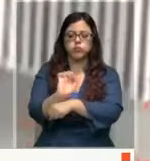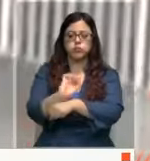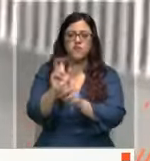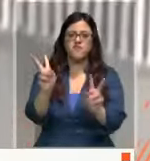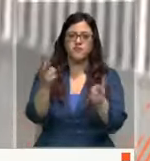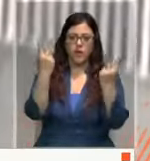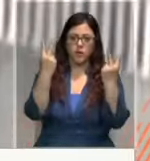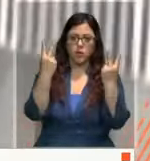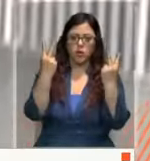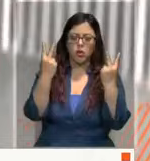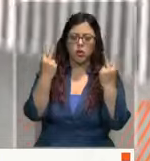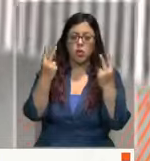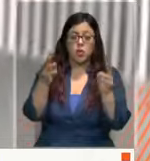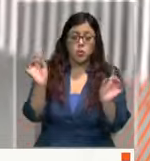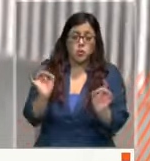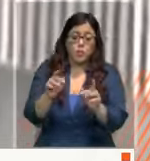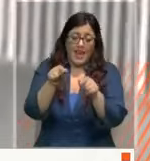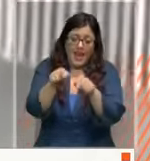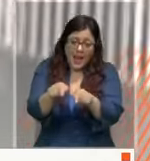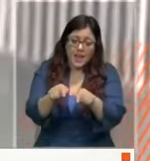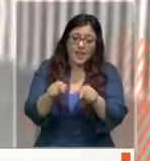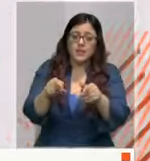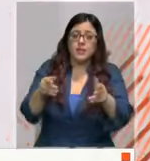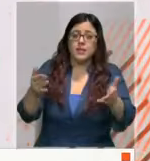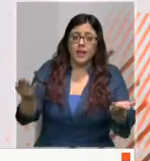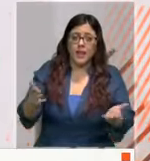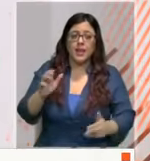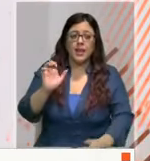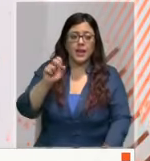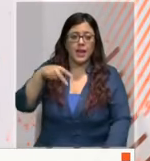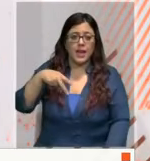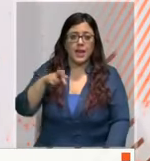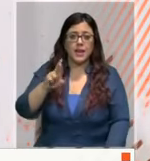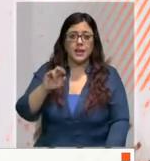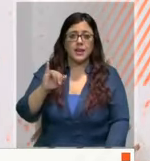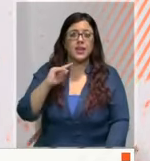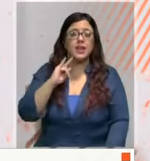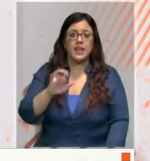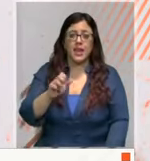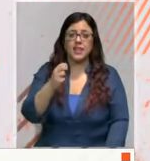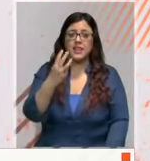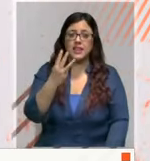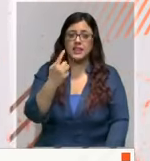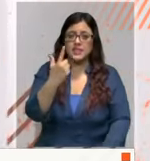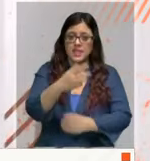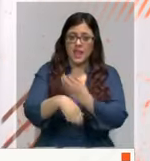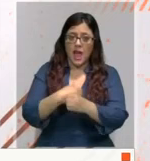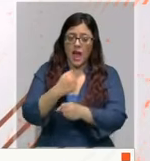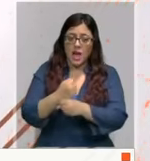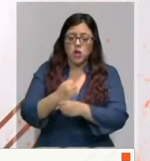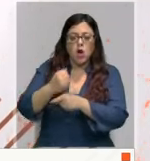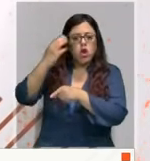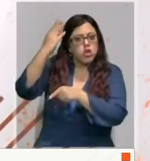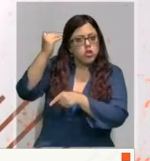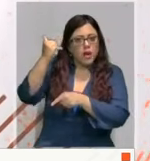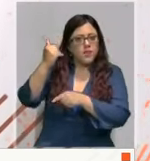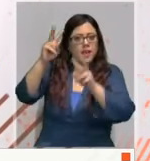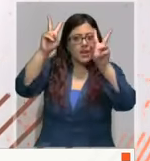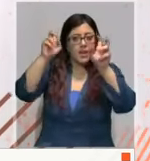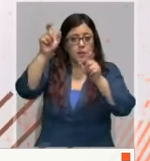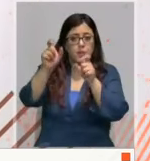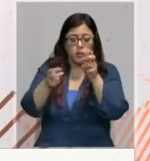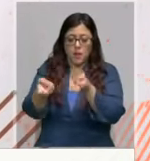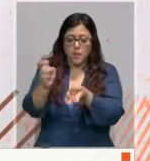vivo. Quizás hasta ese momento, Enrique Reyman Zambrano, de 37 años de edad, no sabía que los supuestos